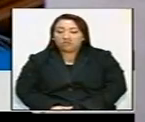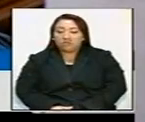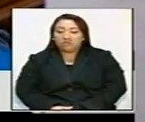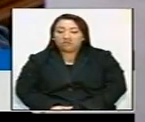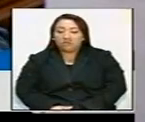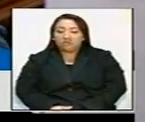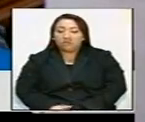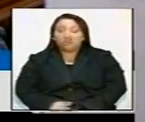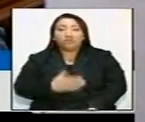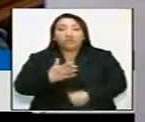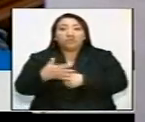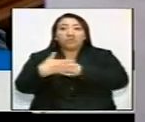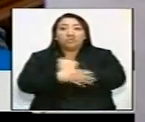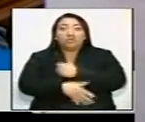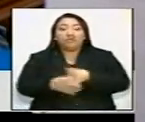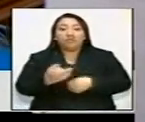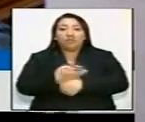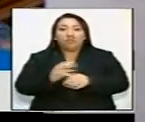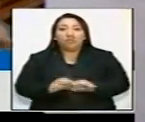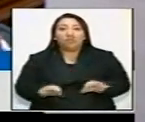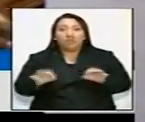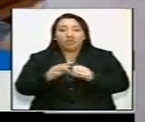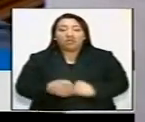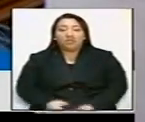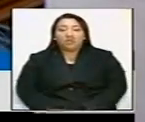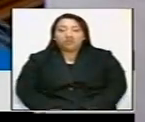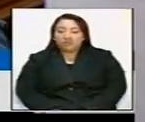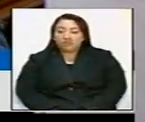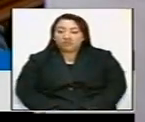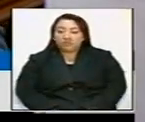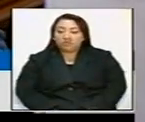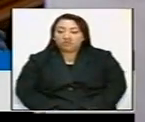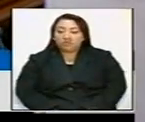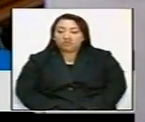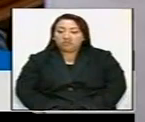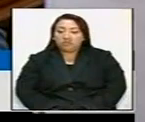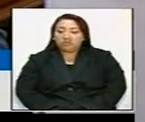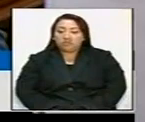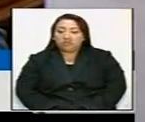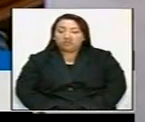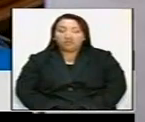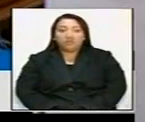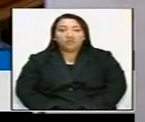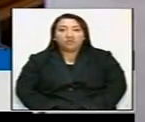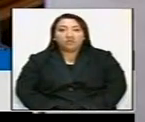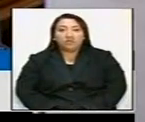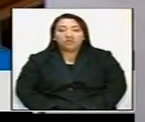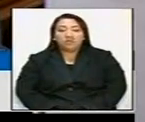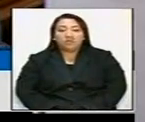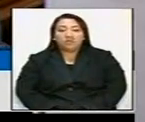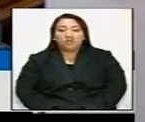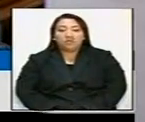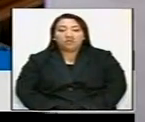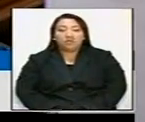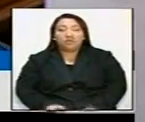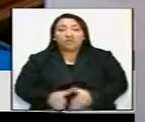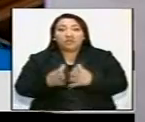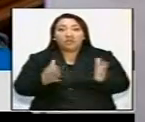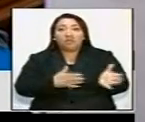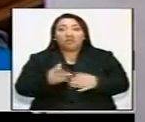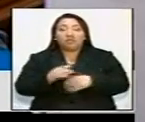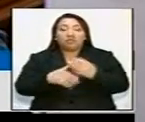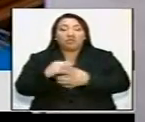manera significativa. Ese crecimiento, como bien sabemos, ha sido sostenido en gran parte por